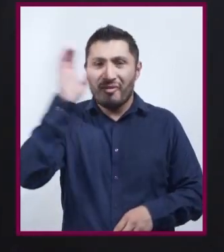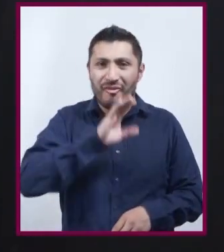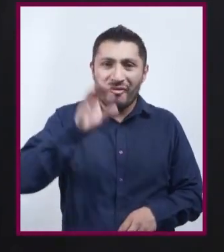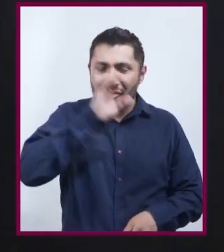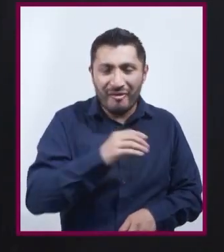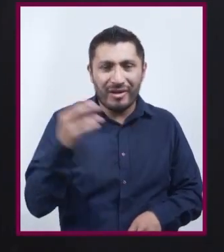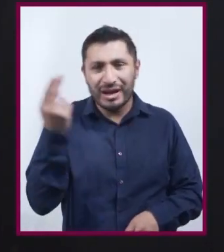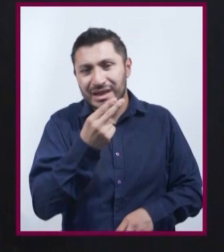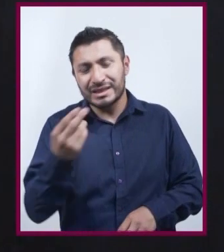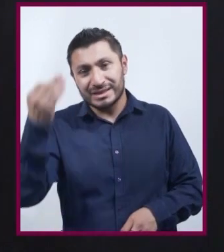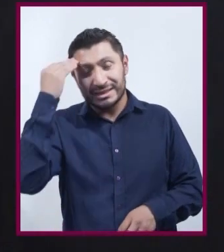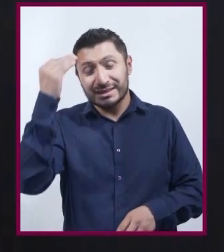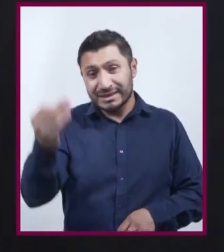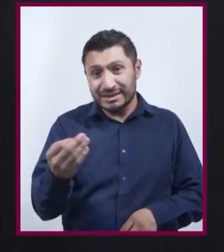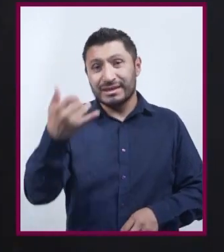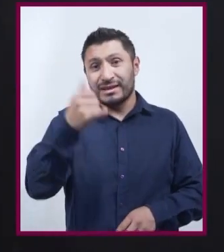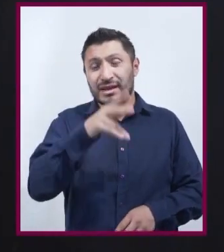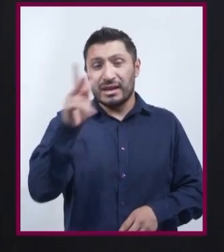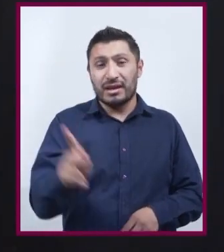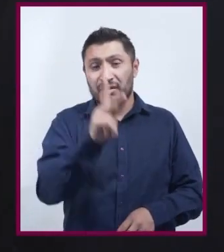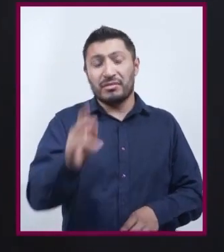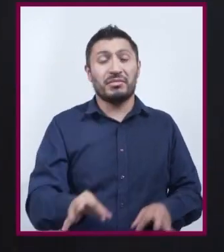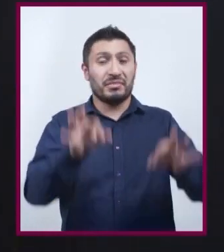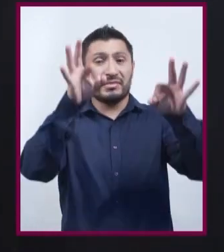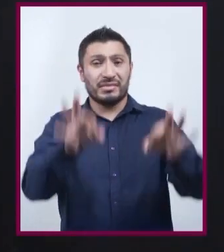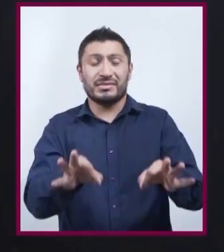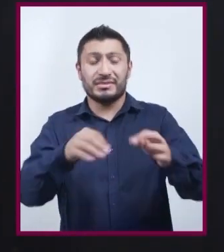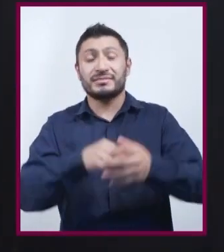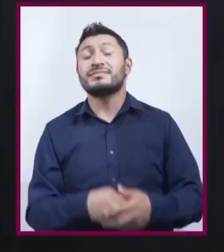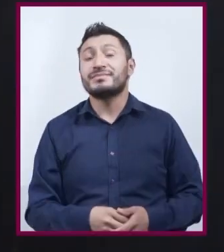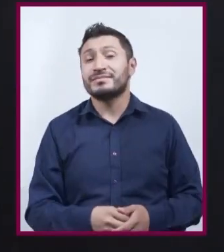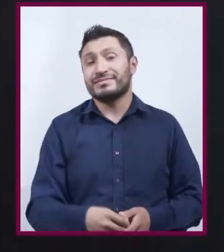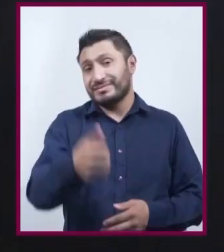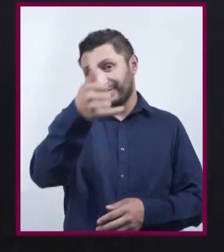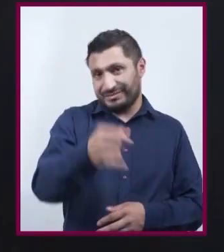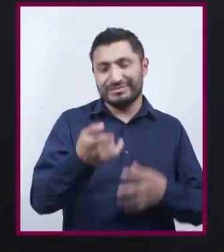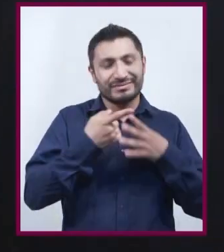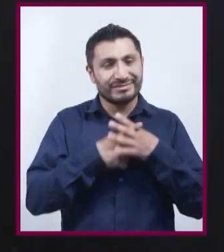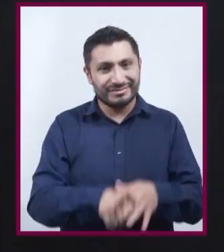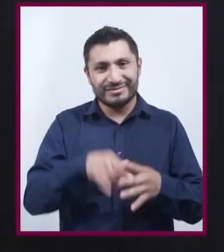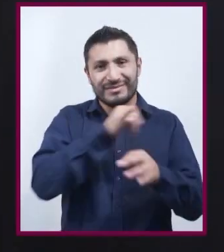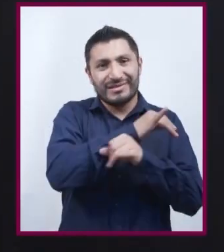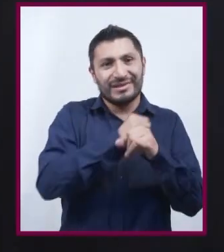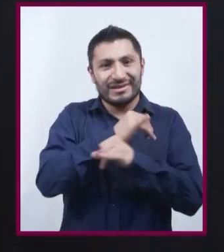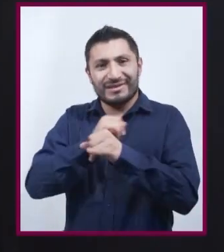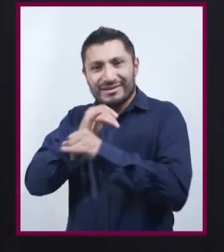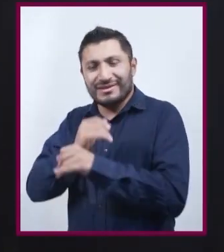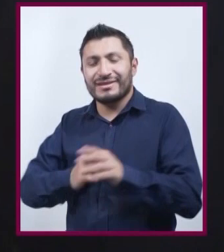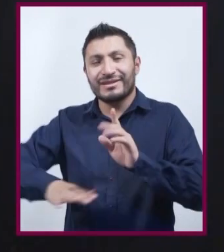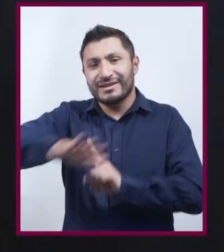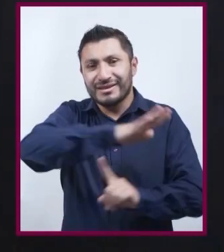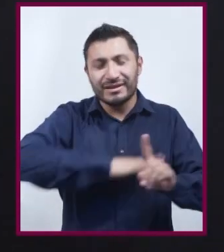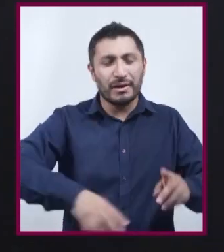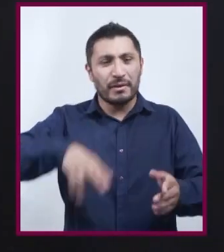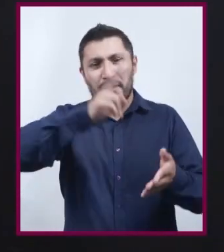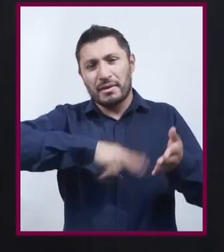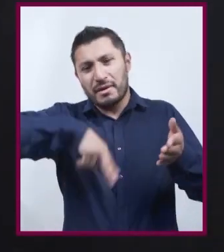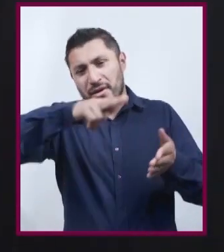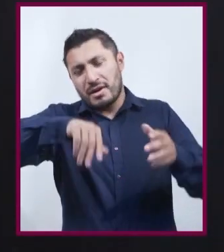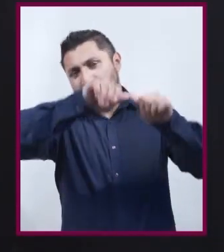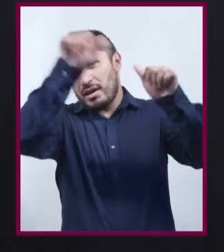podía entender muchísimo de las inquietudes y necesidades de una época y de un pueblo en específico. Así fue como